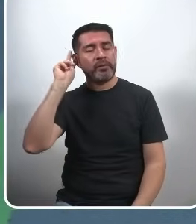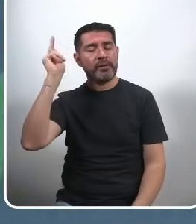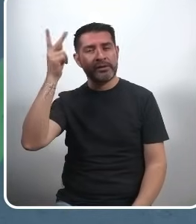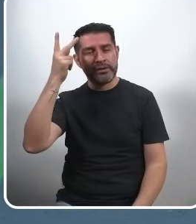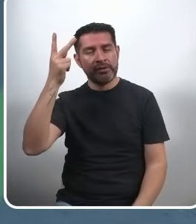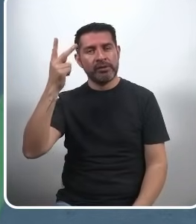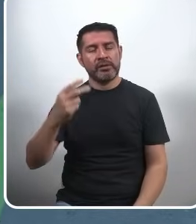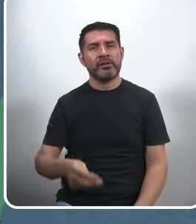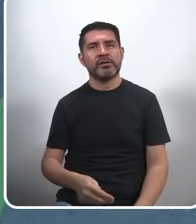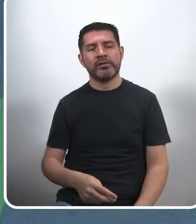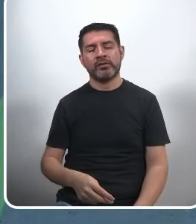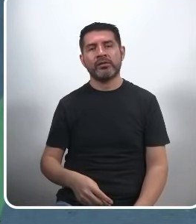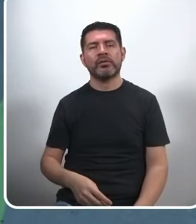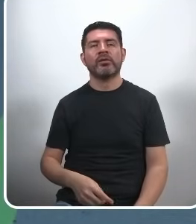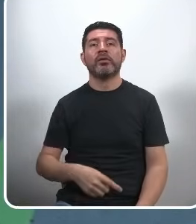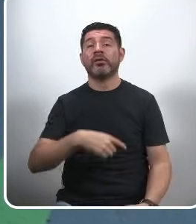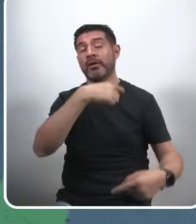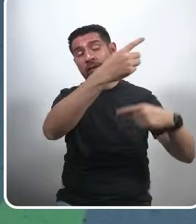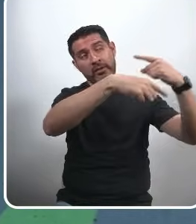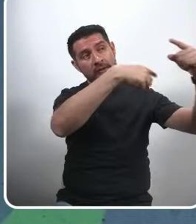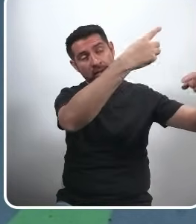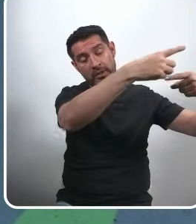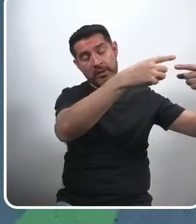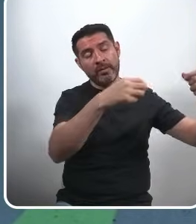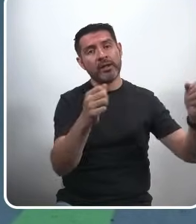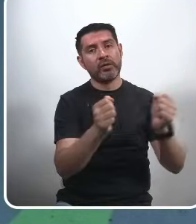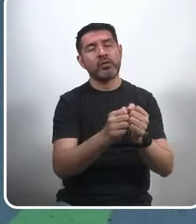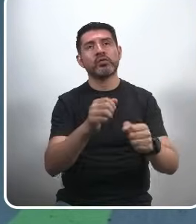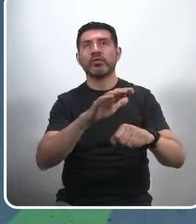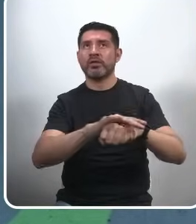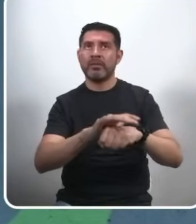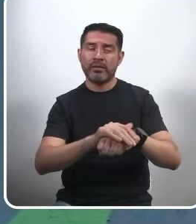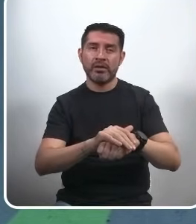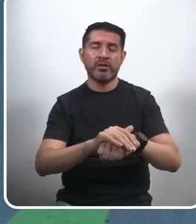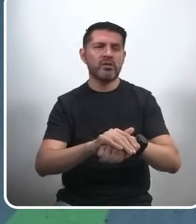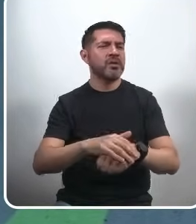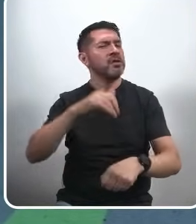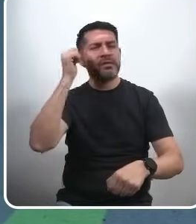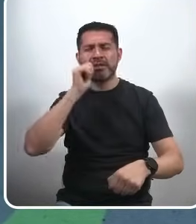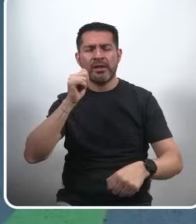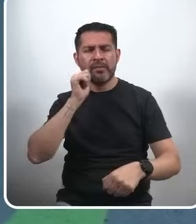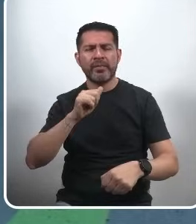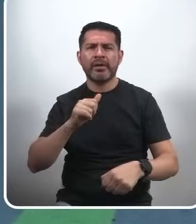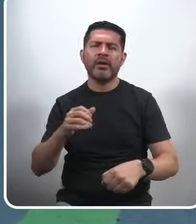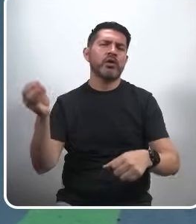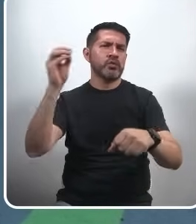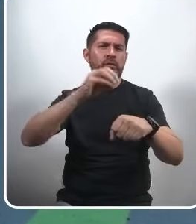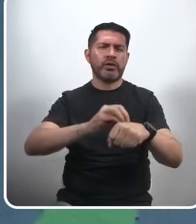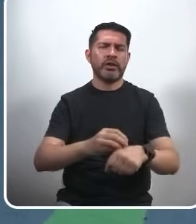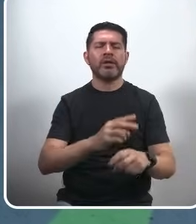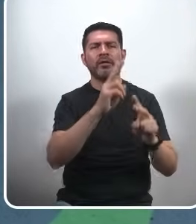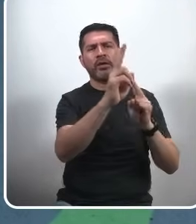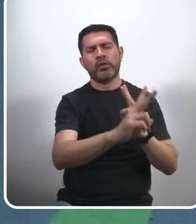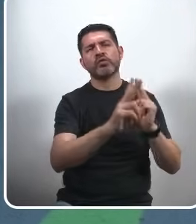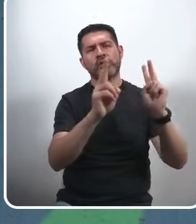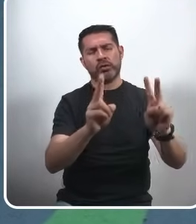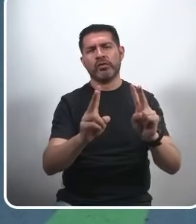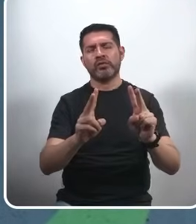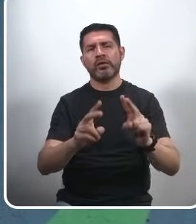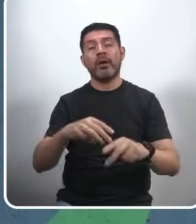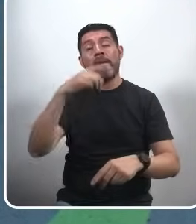los compañeros, había buddy systems. A ver, ustedes dos y ustedes tres. Así se cuidan de que nadie se vaya a